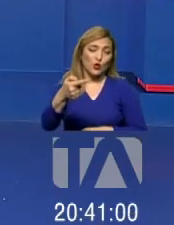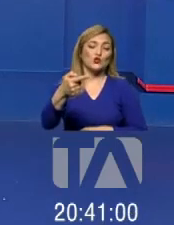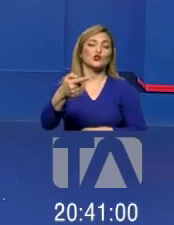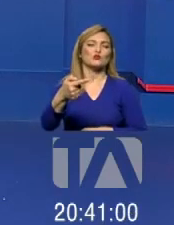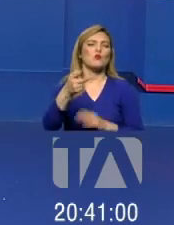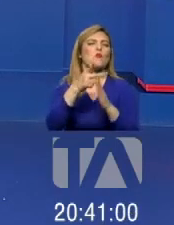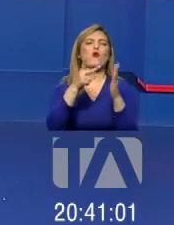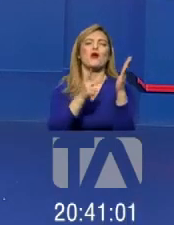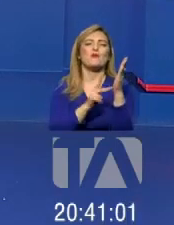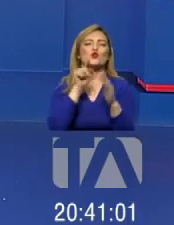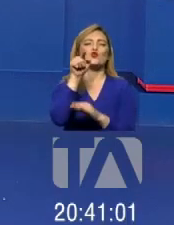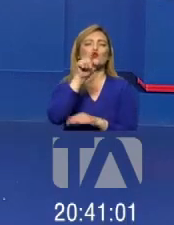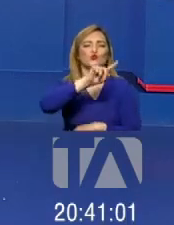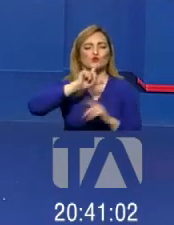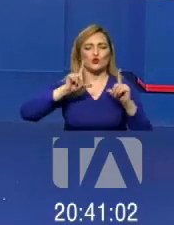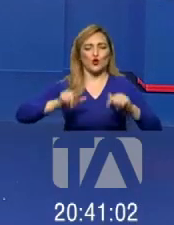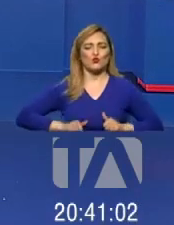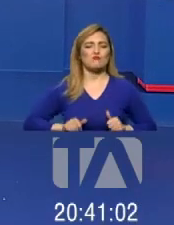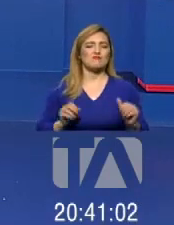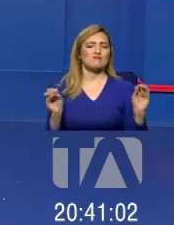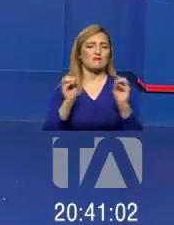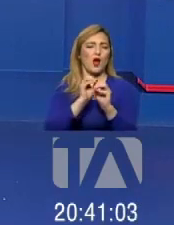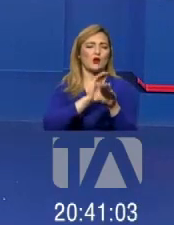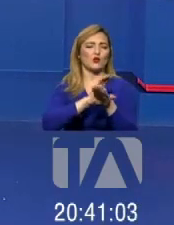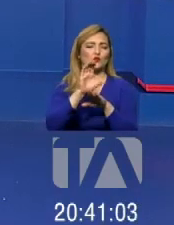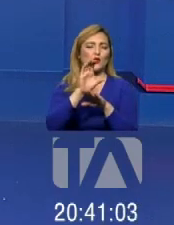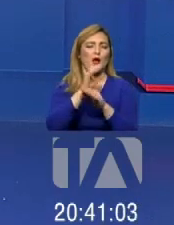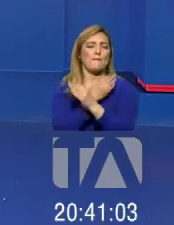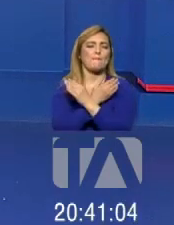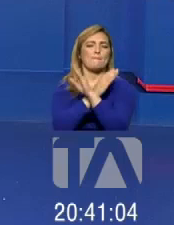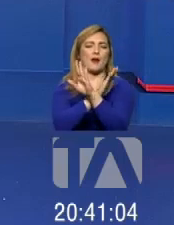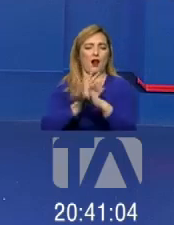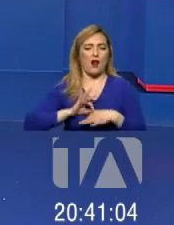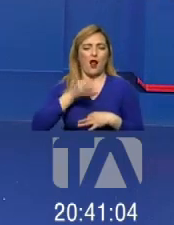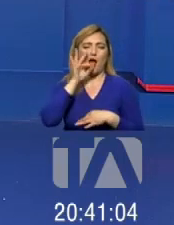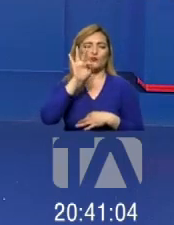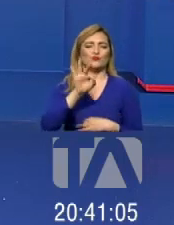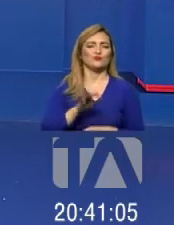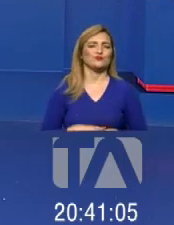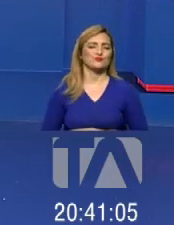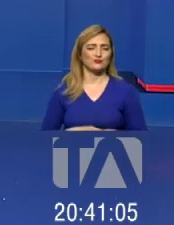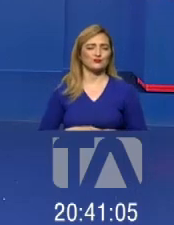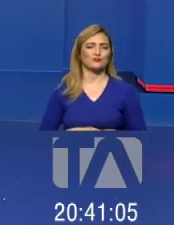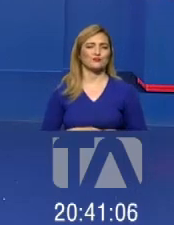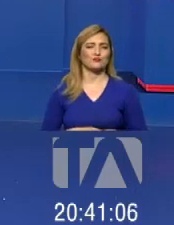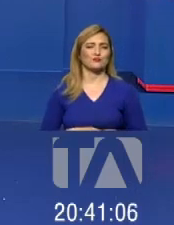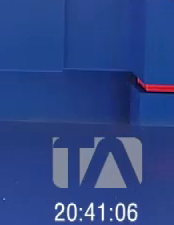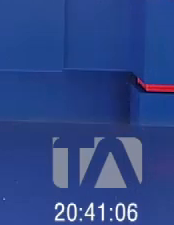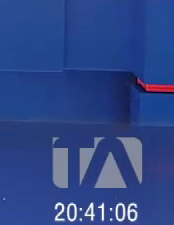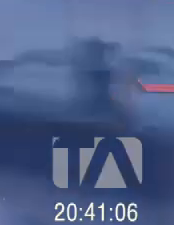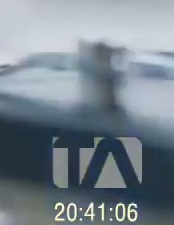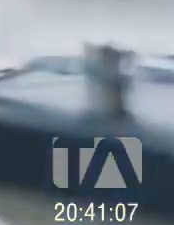este programa Por Tu Salud para más consejos de cómo poder prevenir esta enfermedad. Nos vemos en el siguiente programa.